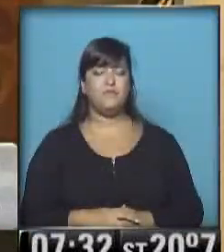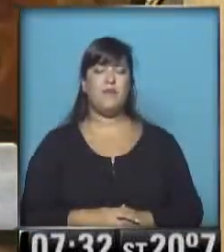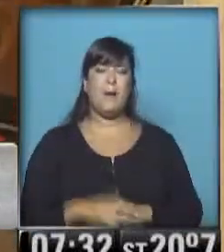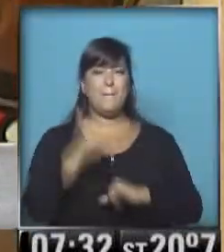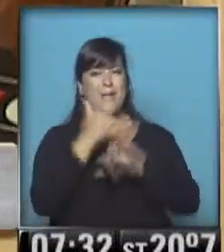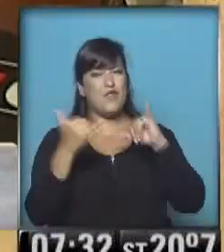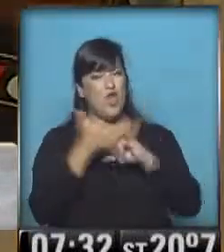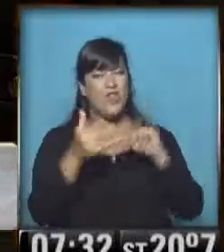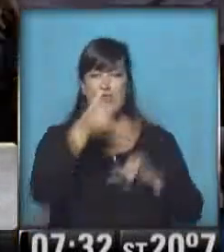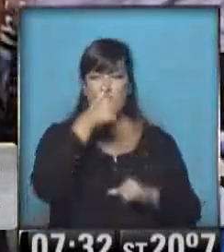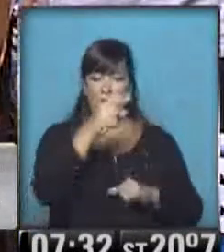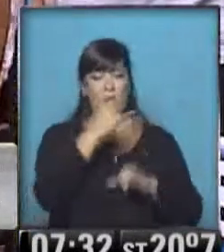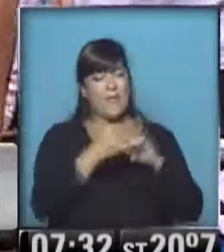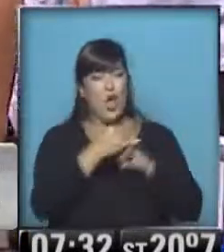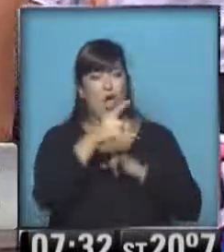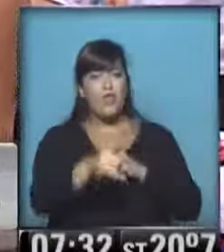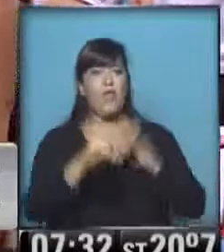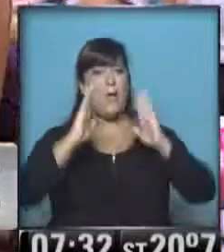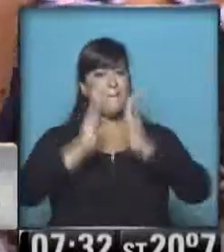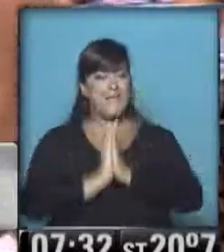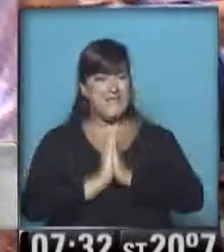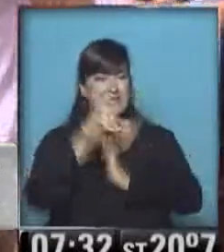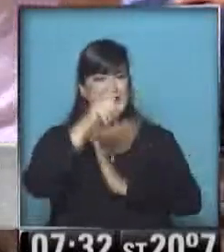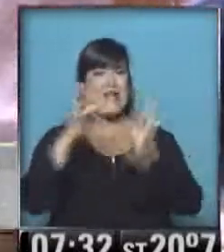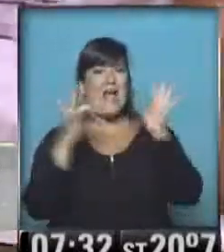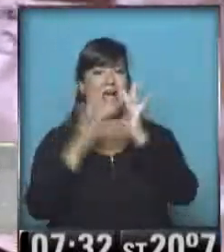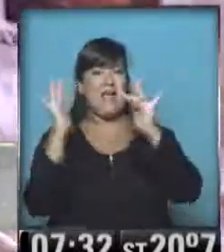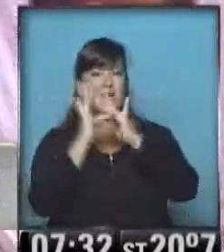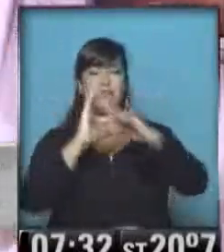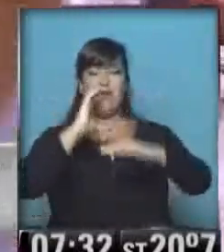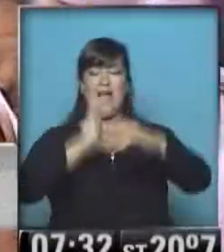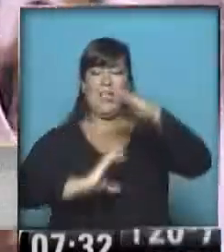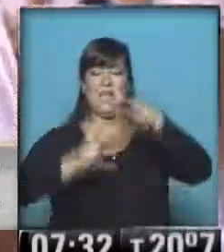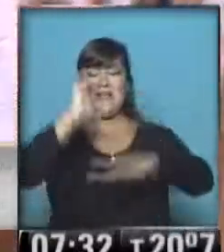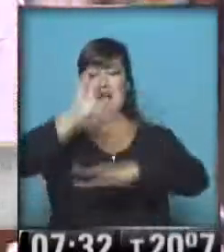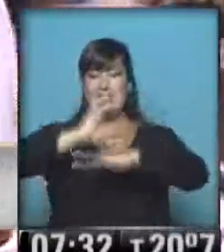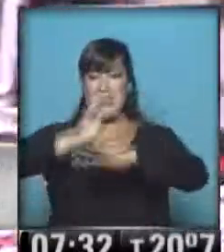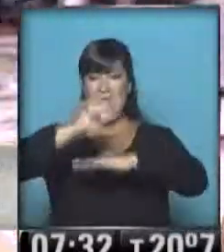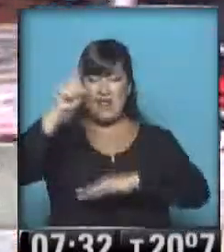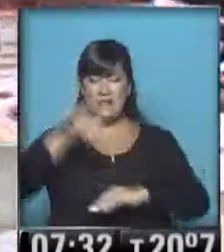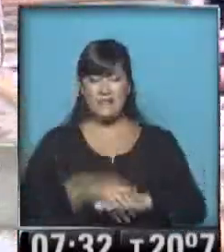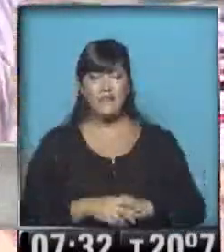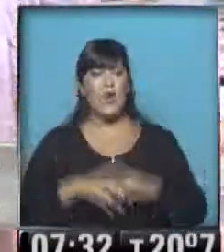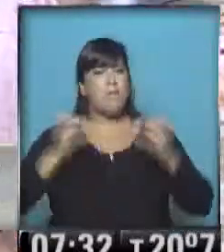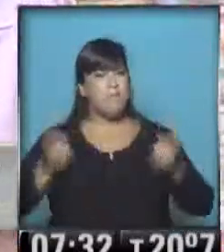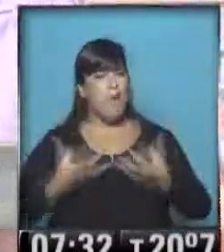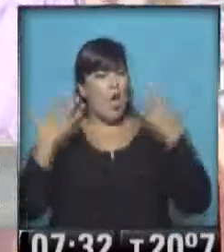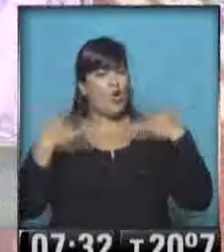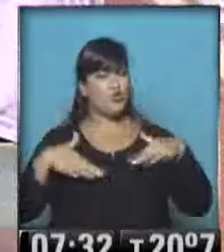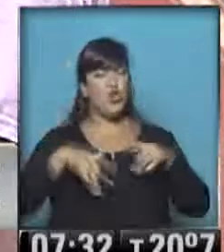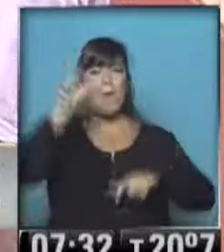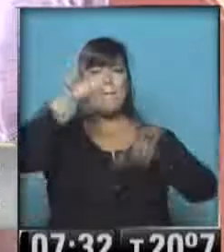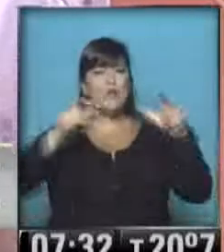del domingo, se llevó a cabo una misa en la Catedral Metropolitana. Mucha emoción de encontrar que muchos